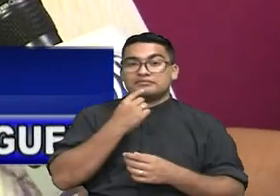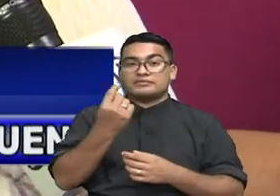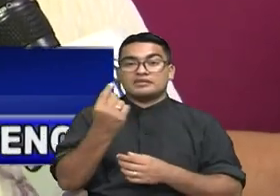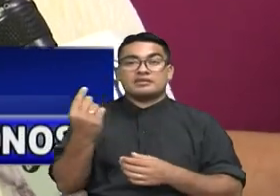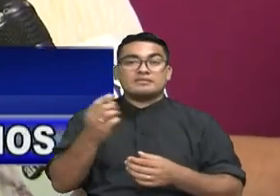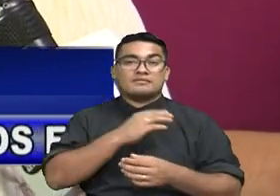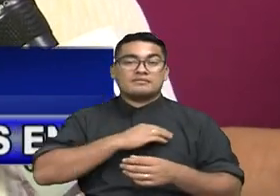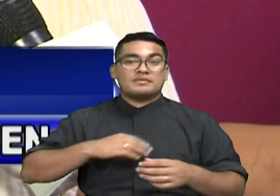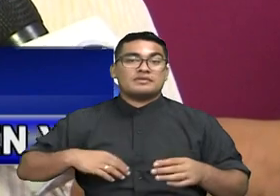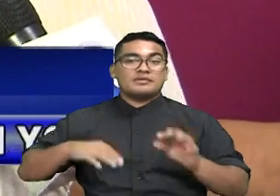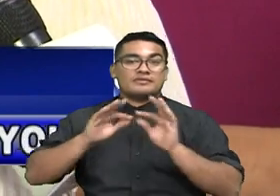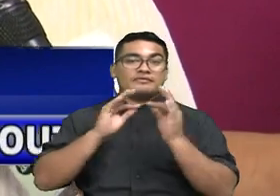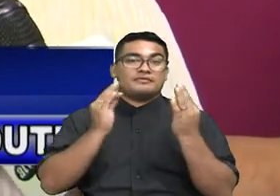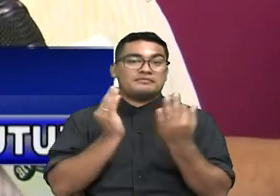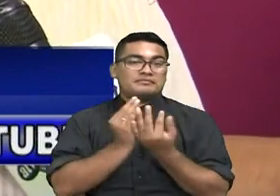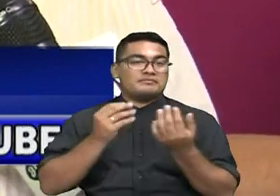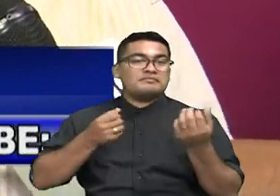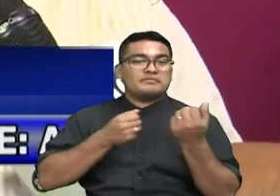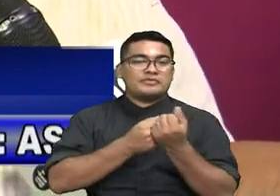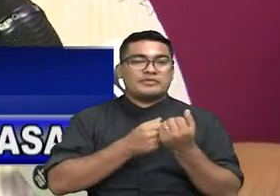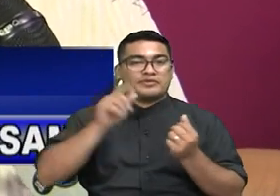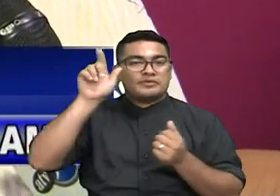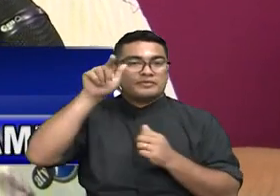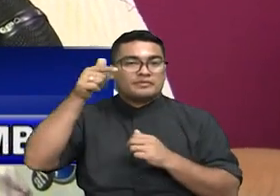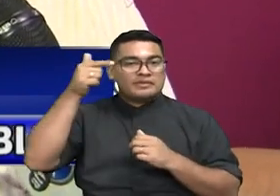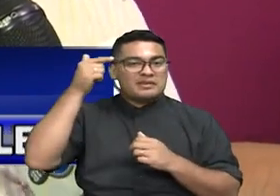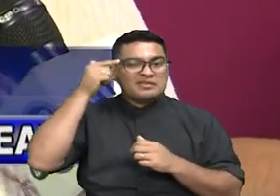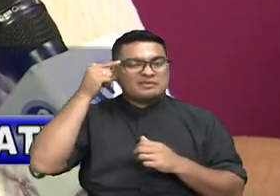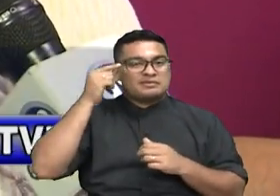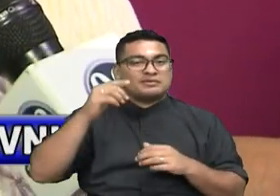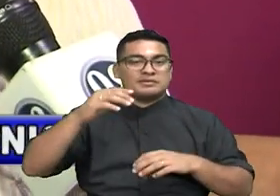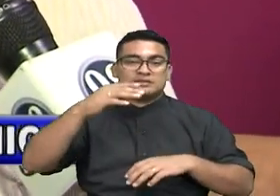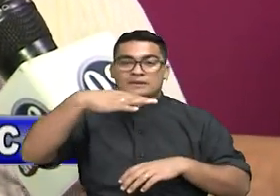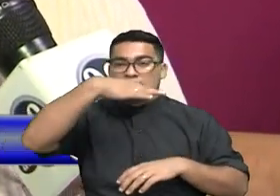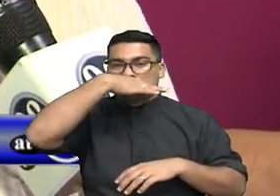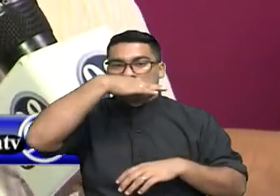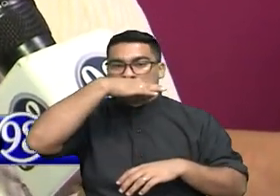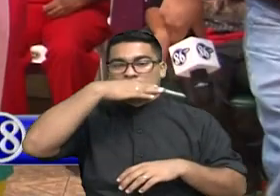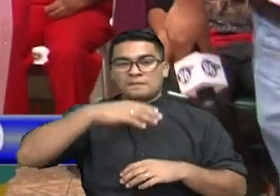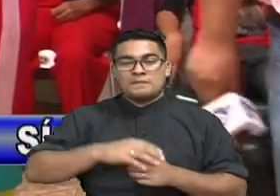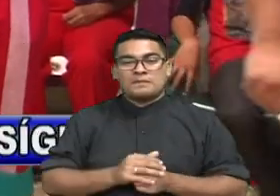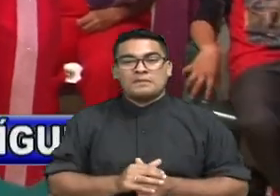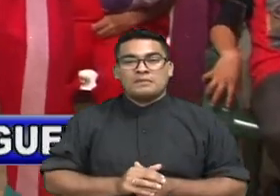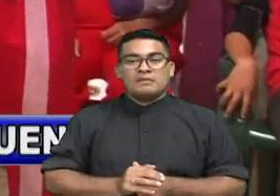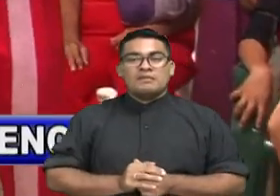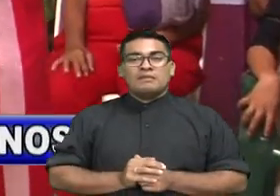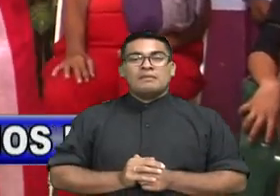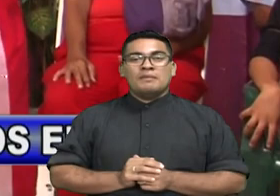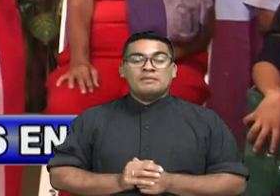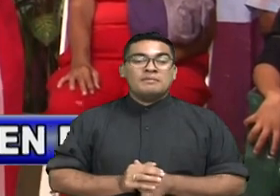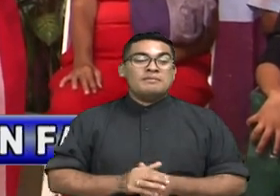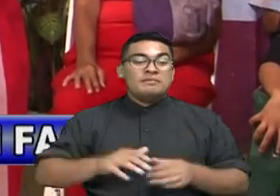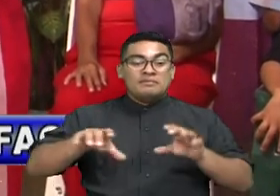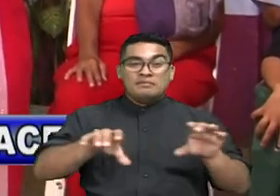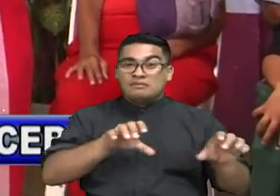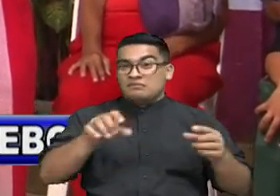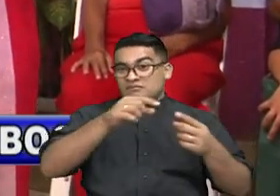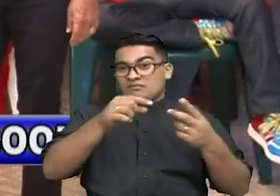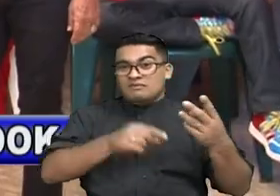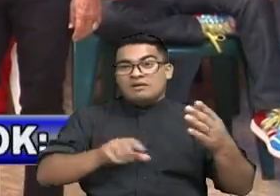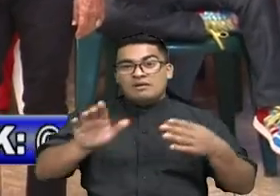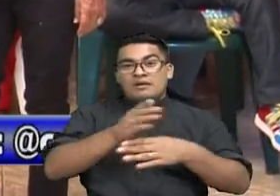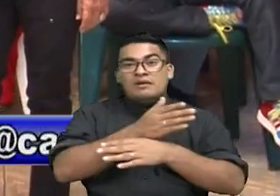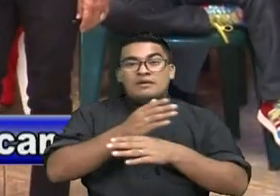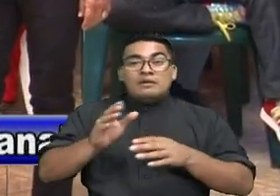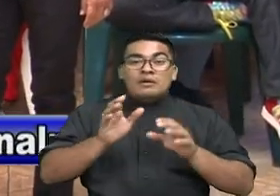Ministerio de la Familia y el Gobierno Popular, ¿verdad? Frente al Frente Sandinista de Liberación Nacional. Este tipo de actividades para la